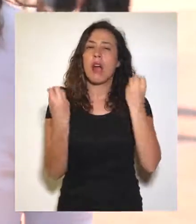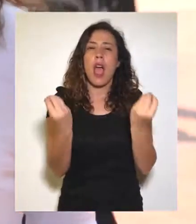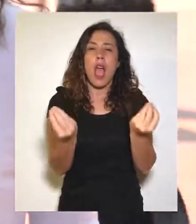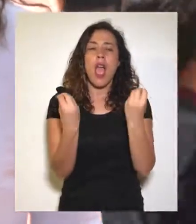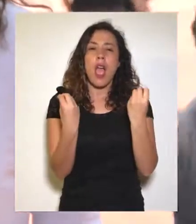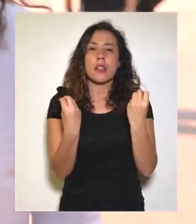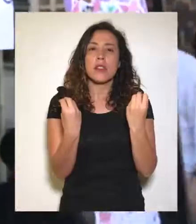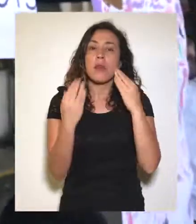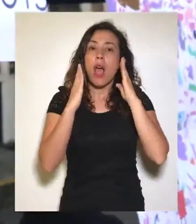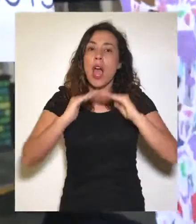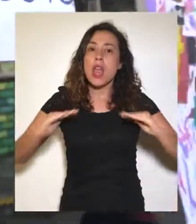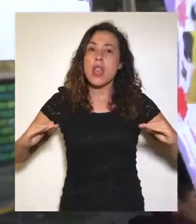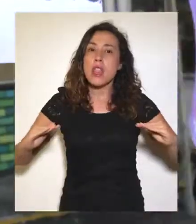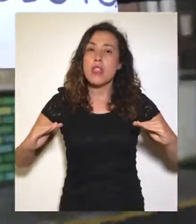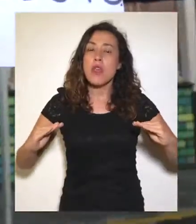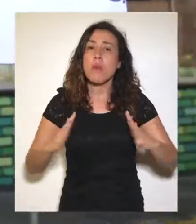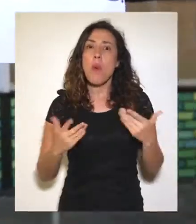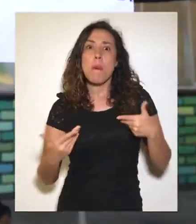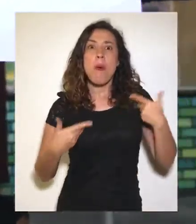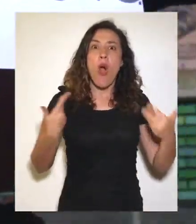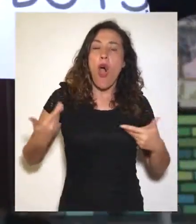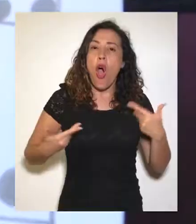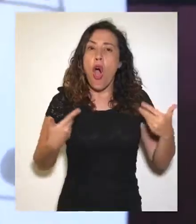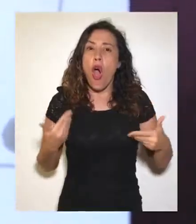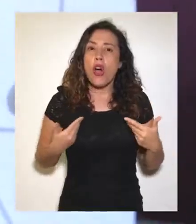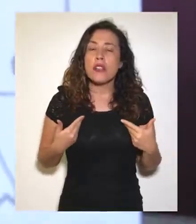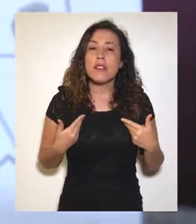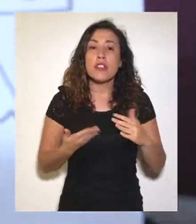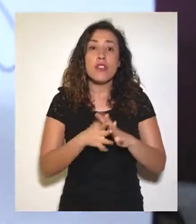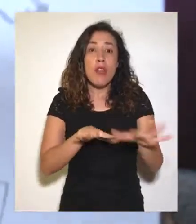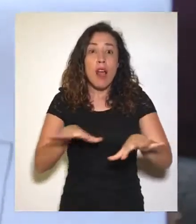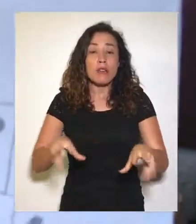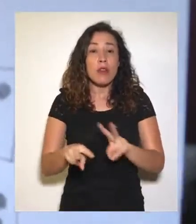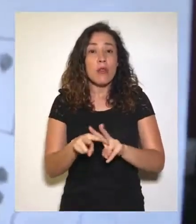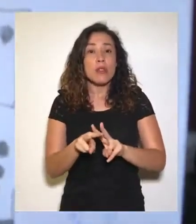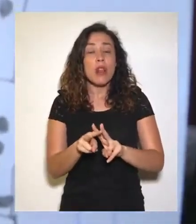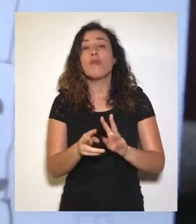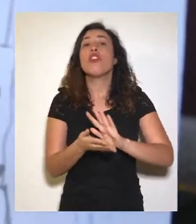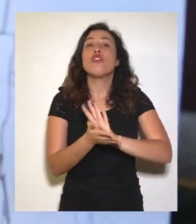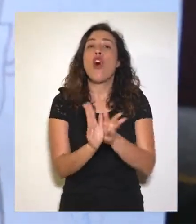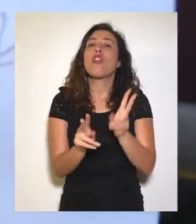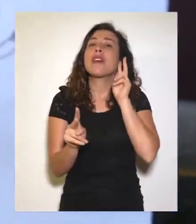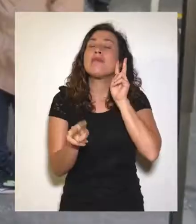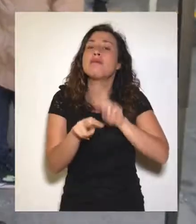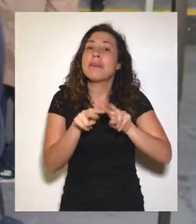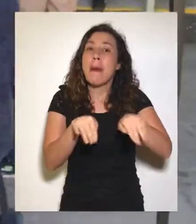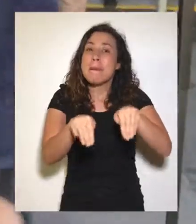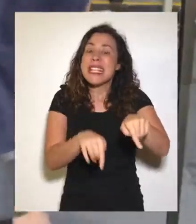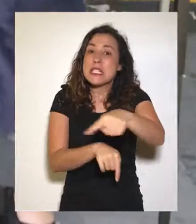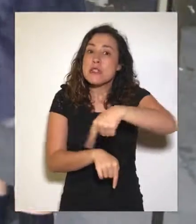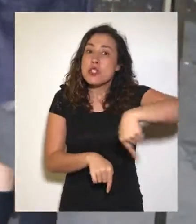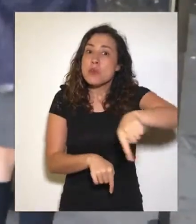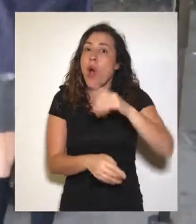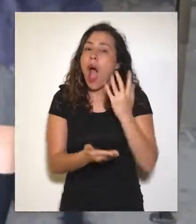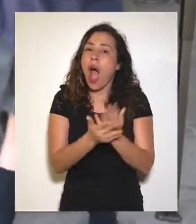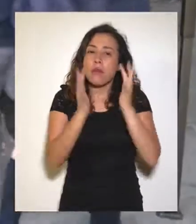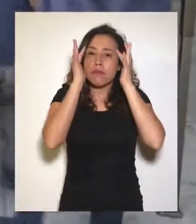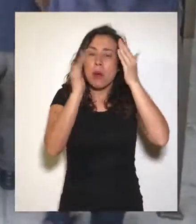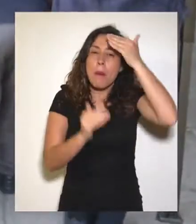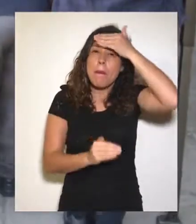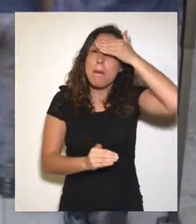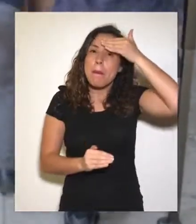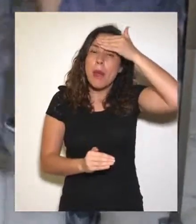súper exitoso. De hecho, los niños han estado súper motivados. Los materiales son efectivamente todos preparados por ellos. Hay